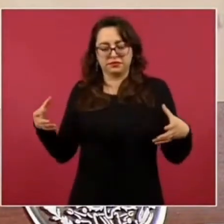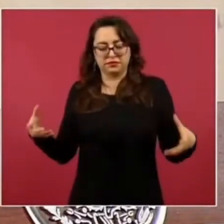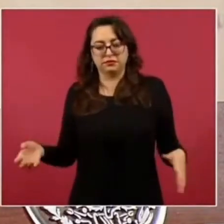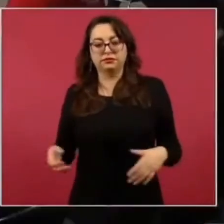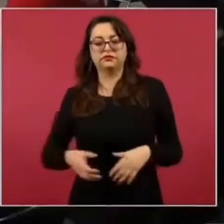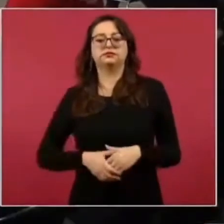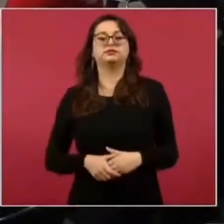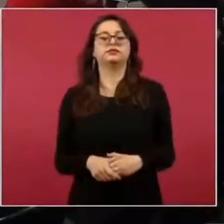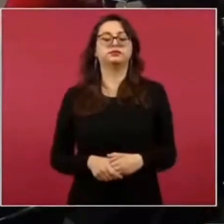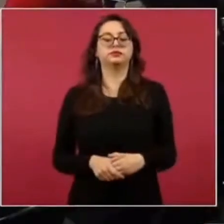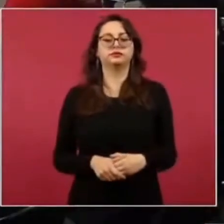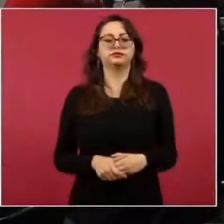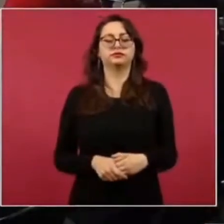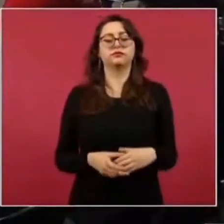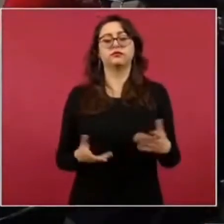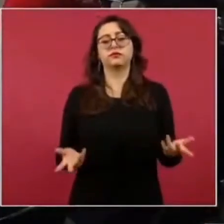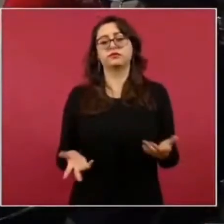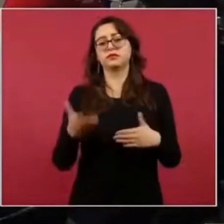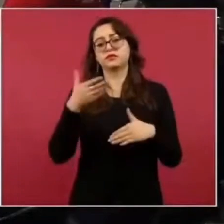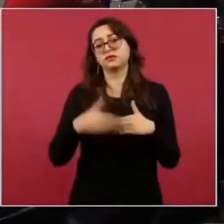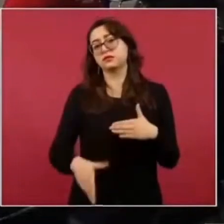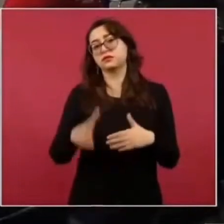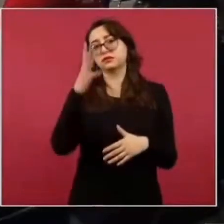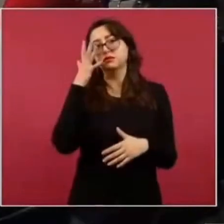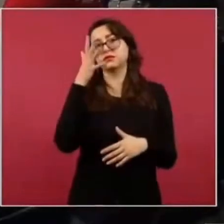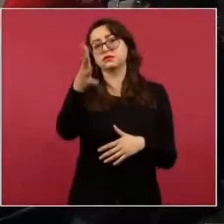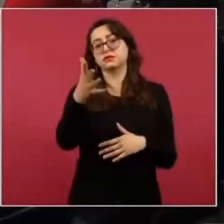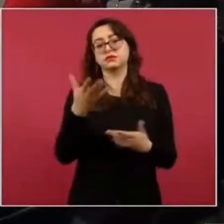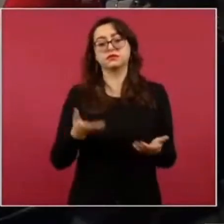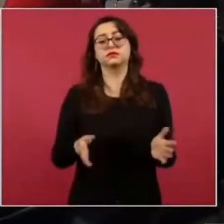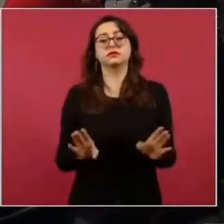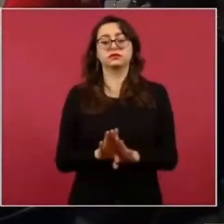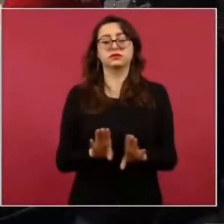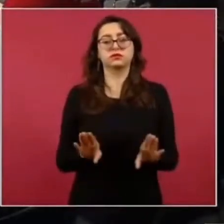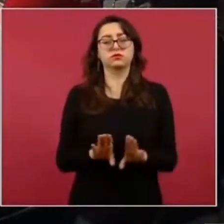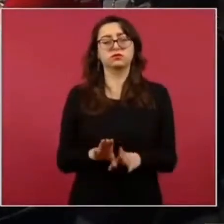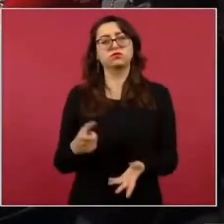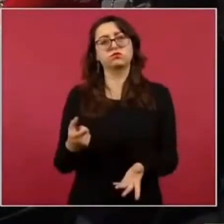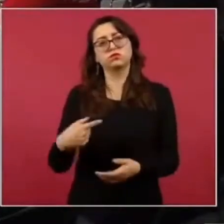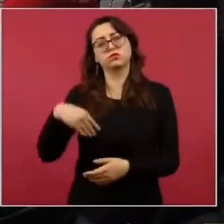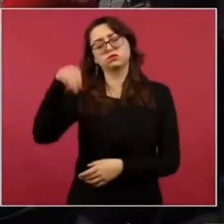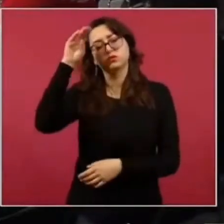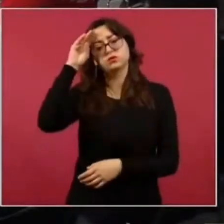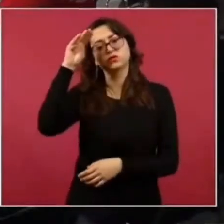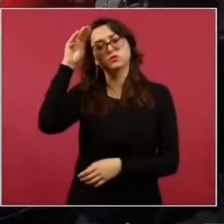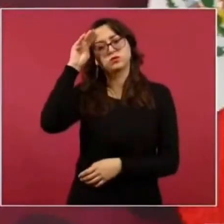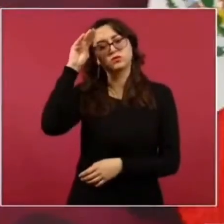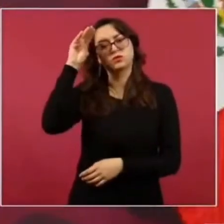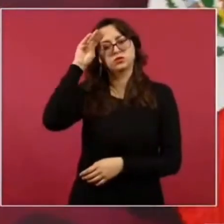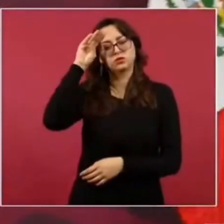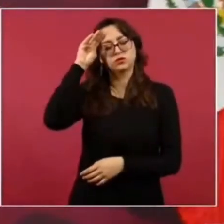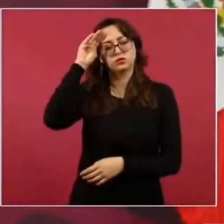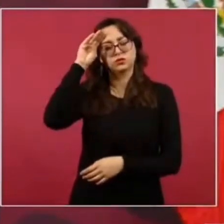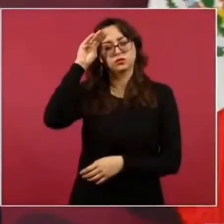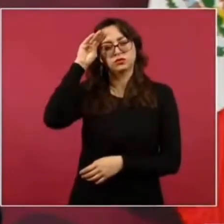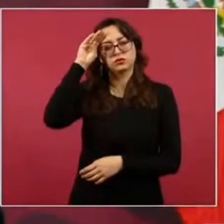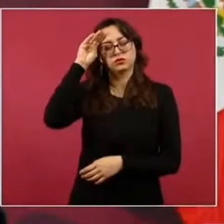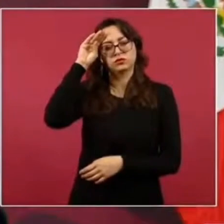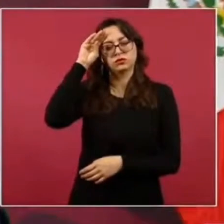económico. Hacia adelante tenemos que pensar en que ya no